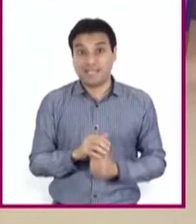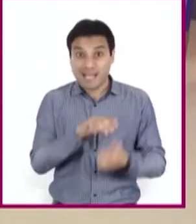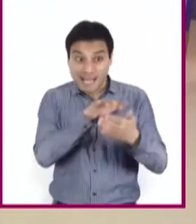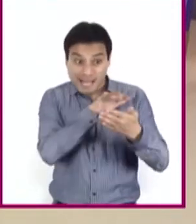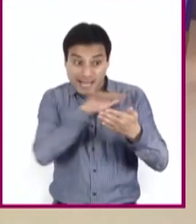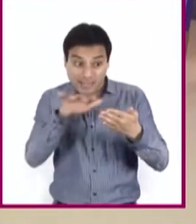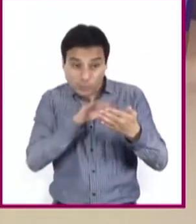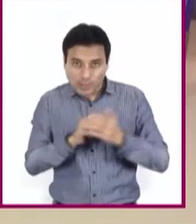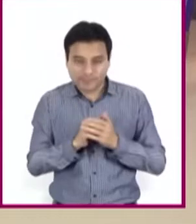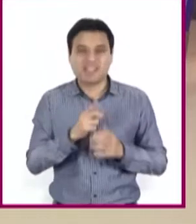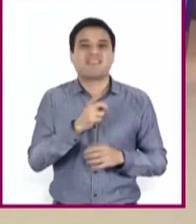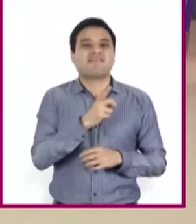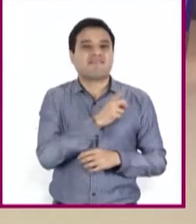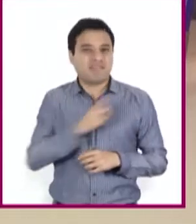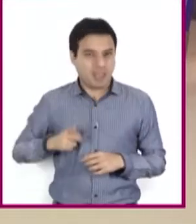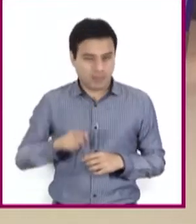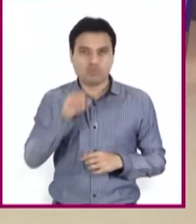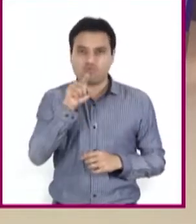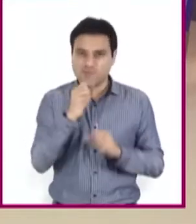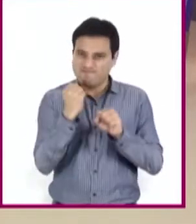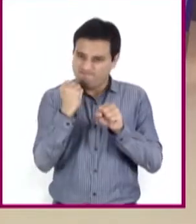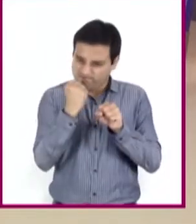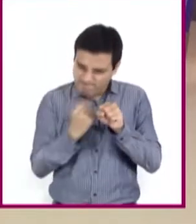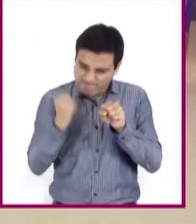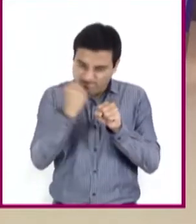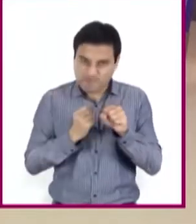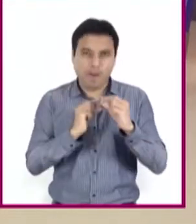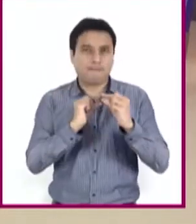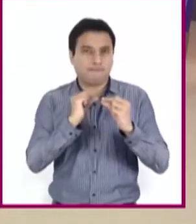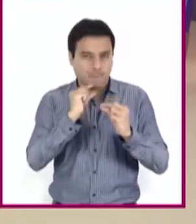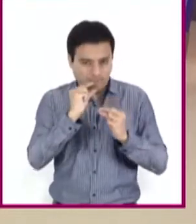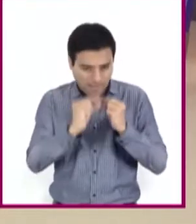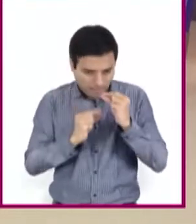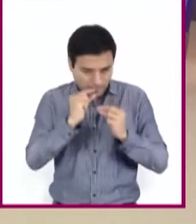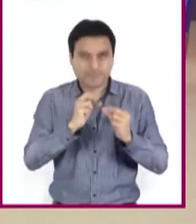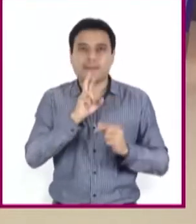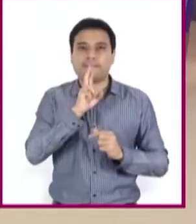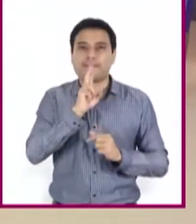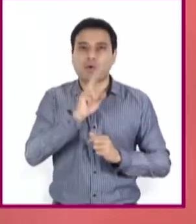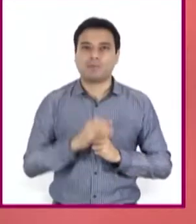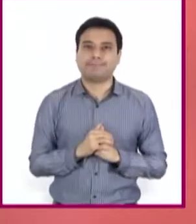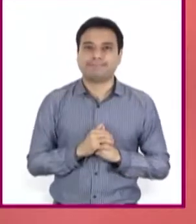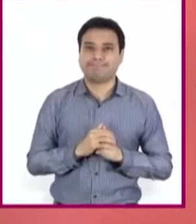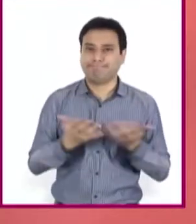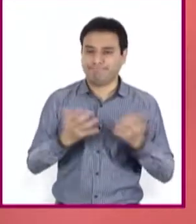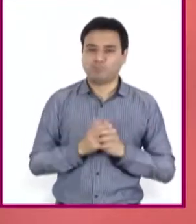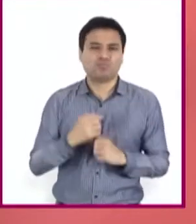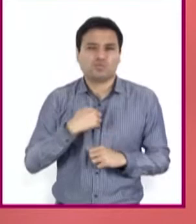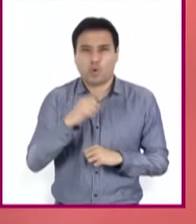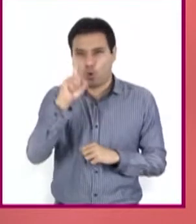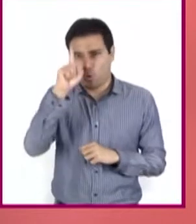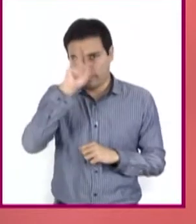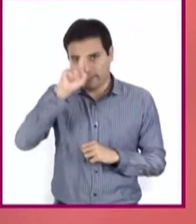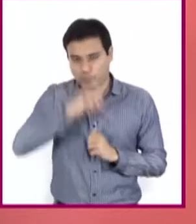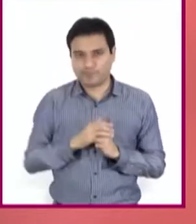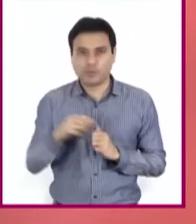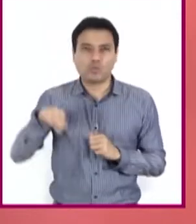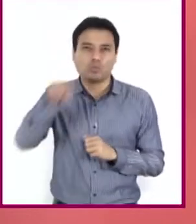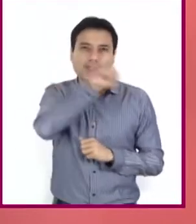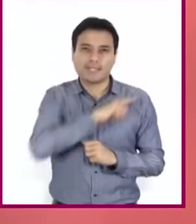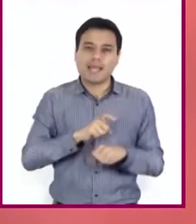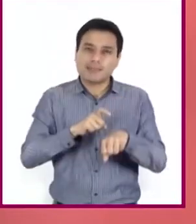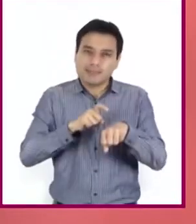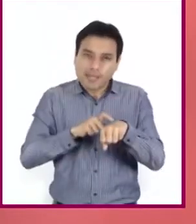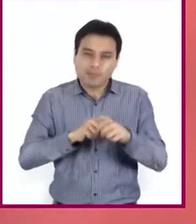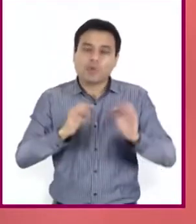habilidad que debe de ser trabajada, practicada y reiterada. Lo recomendable es tomarse el tiempo